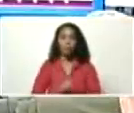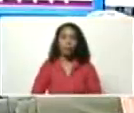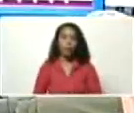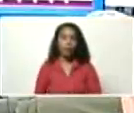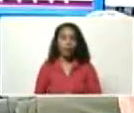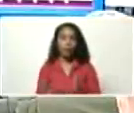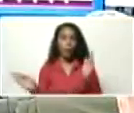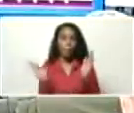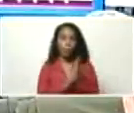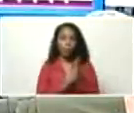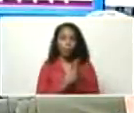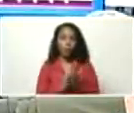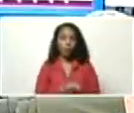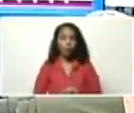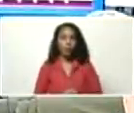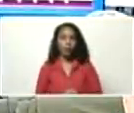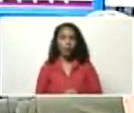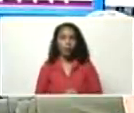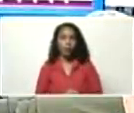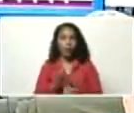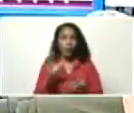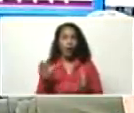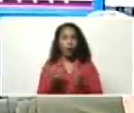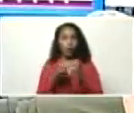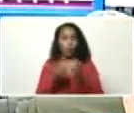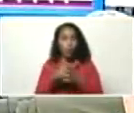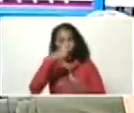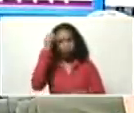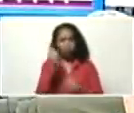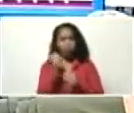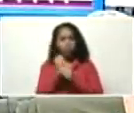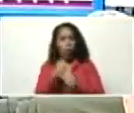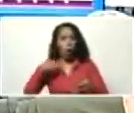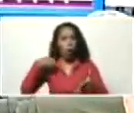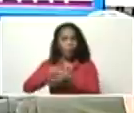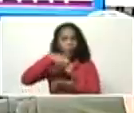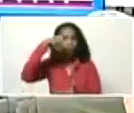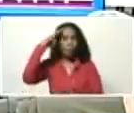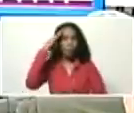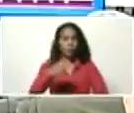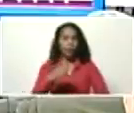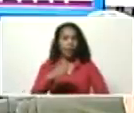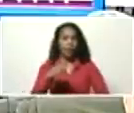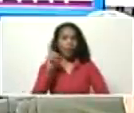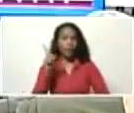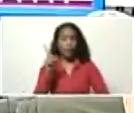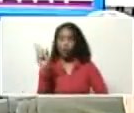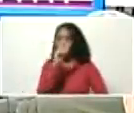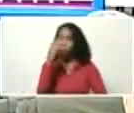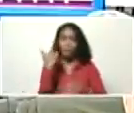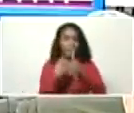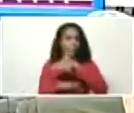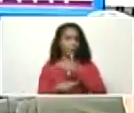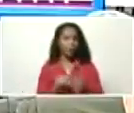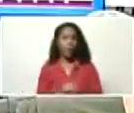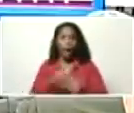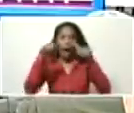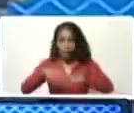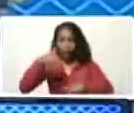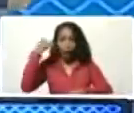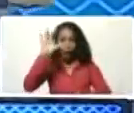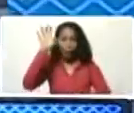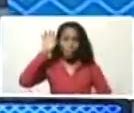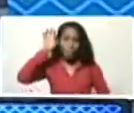le plantaron a la cúpula oligárquica golpista militar y le dijeron, no pasarán. Aquí hay